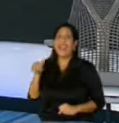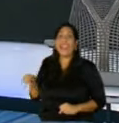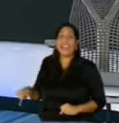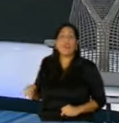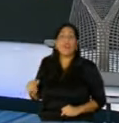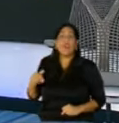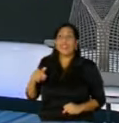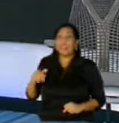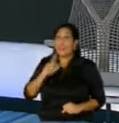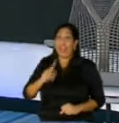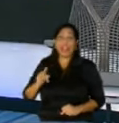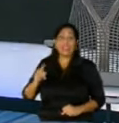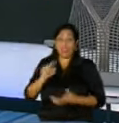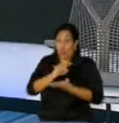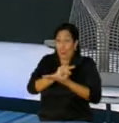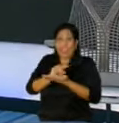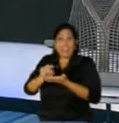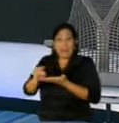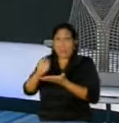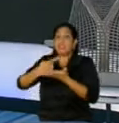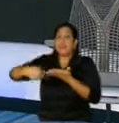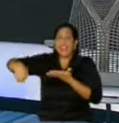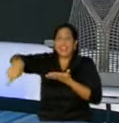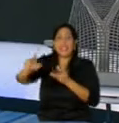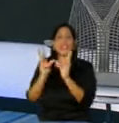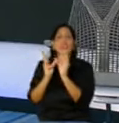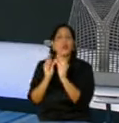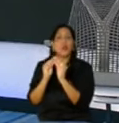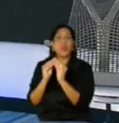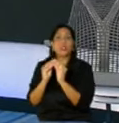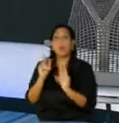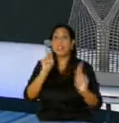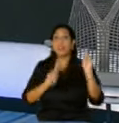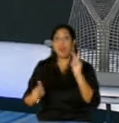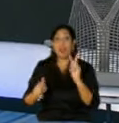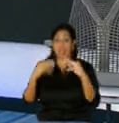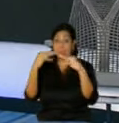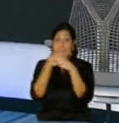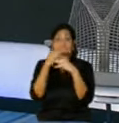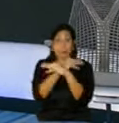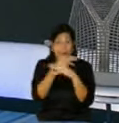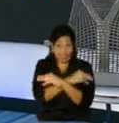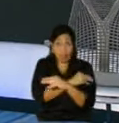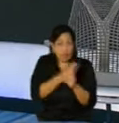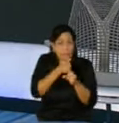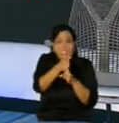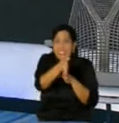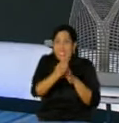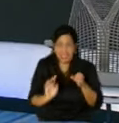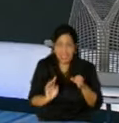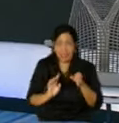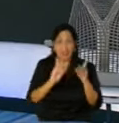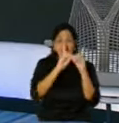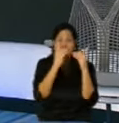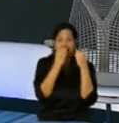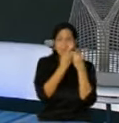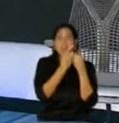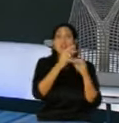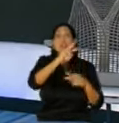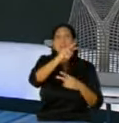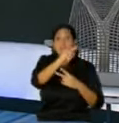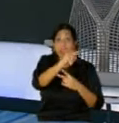reuniones durante toda esta semana y la próxima con matemáticos y bioestadísticos del Departamento de Matemáticas de Río